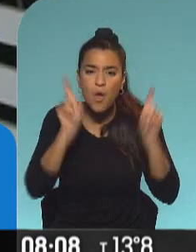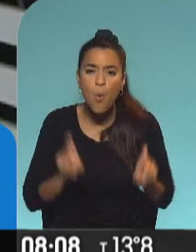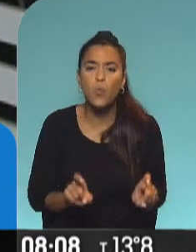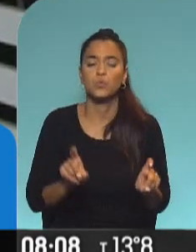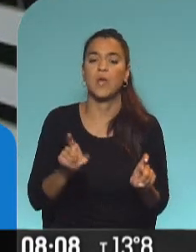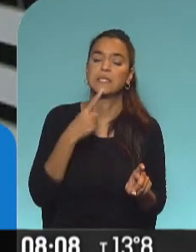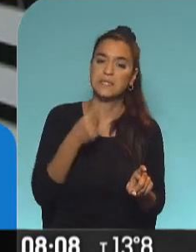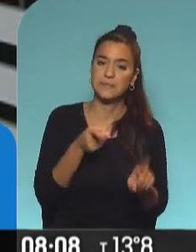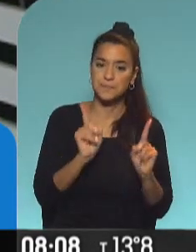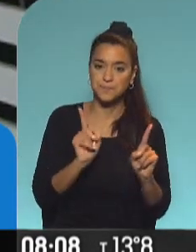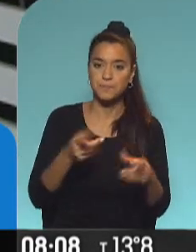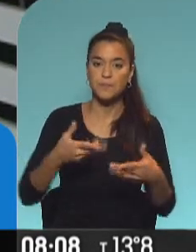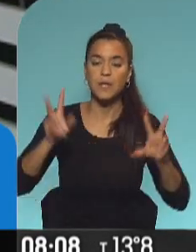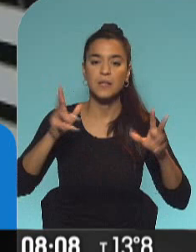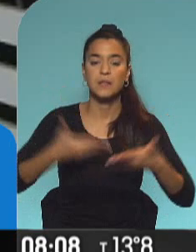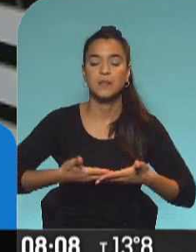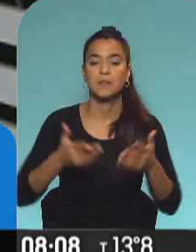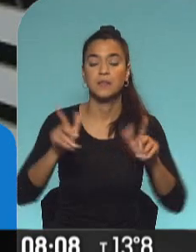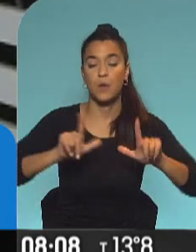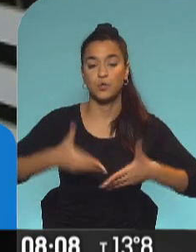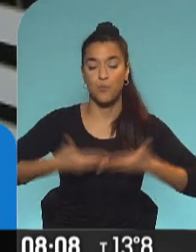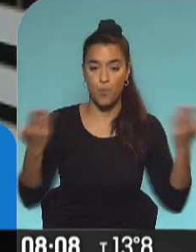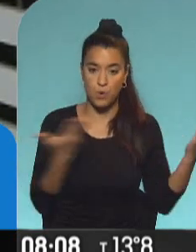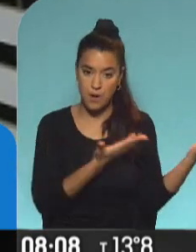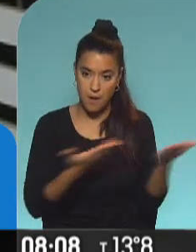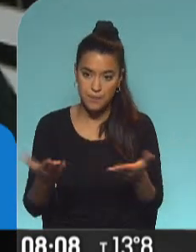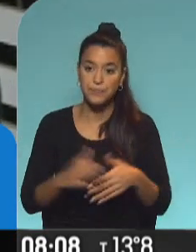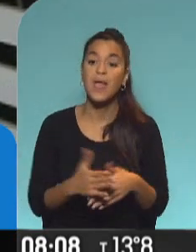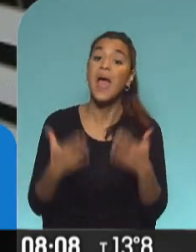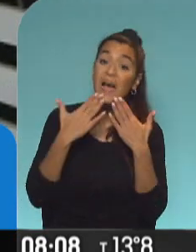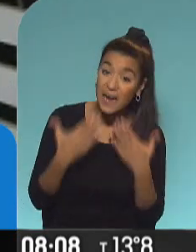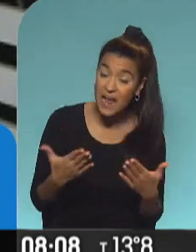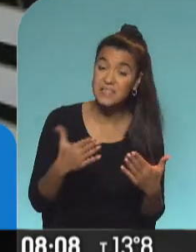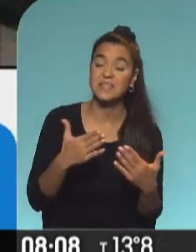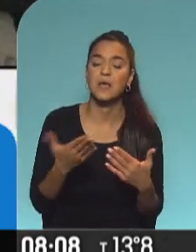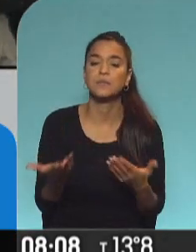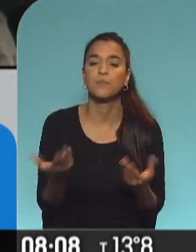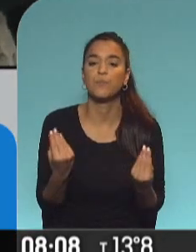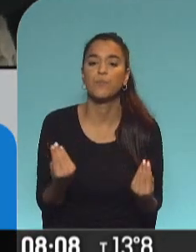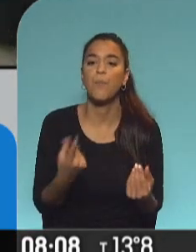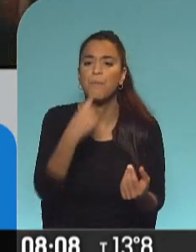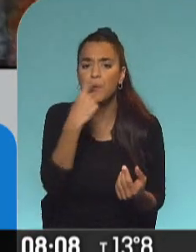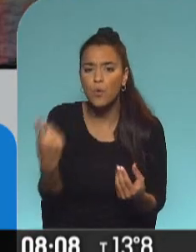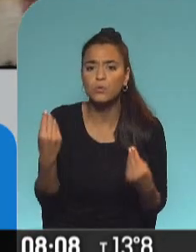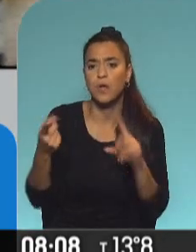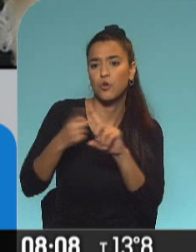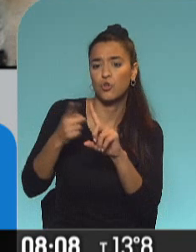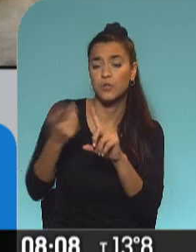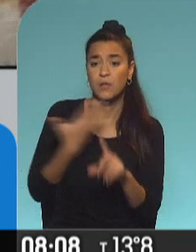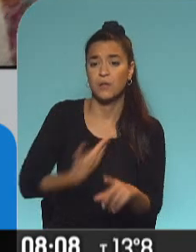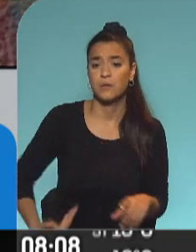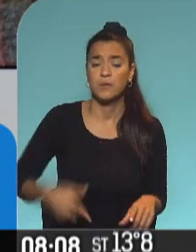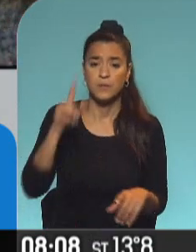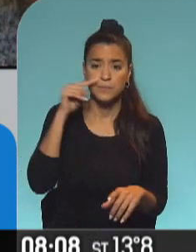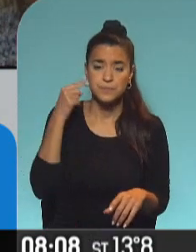piso, desde la televisión pública. Adelante. Muchísimas gracias, Leandro Santoro. Consultarlo como hombre cercano al presidente Alberto